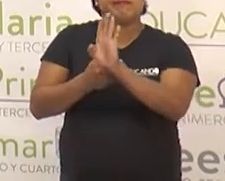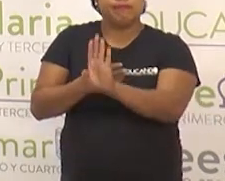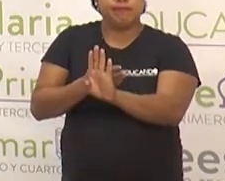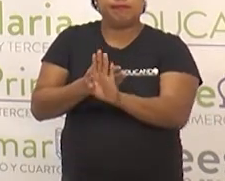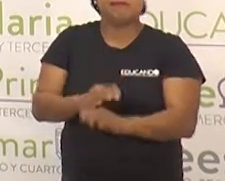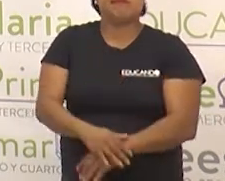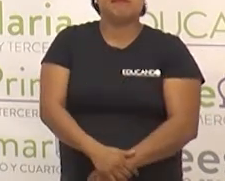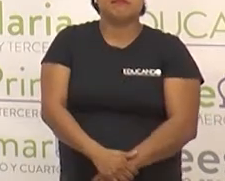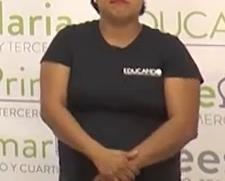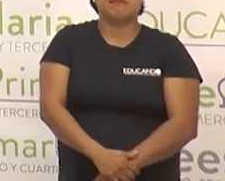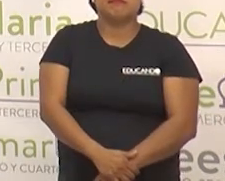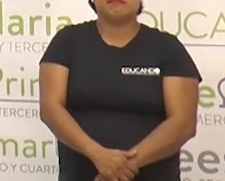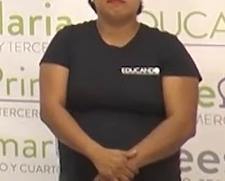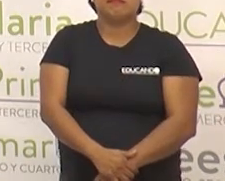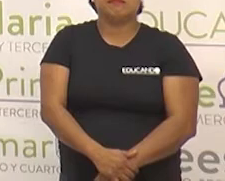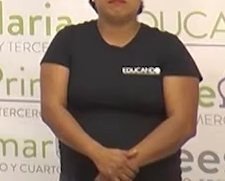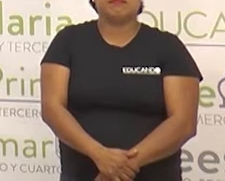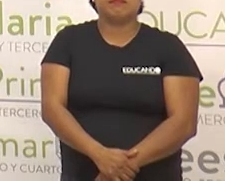evitarse.